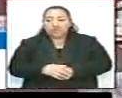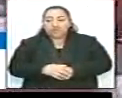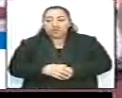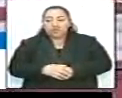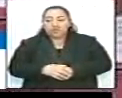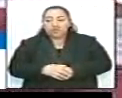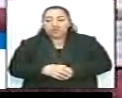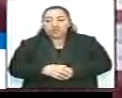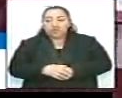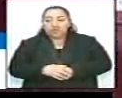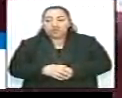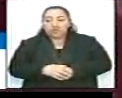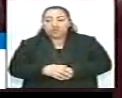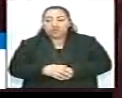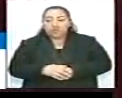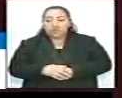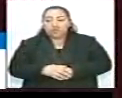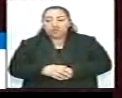Sí, presidente. Yo